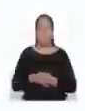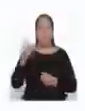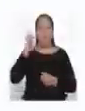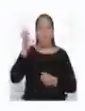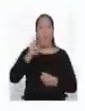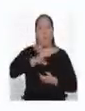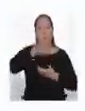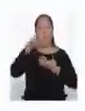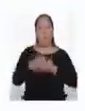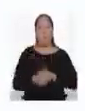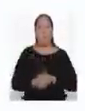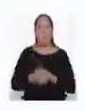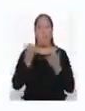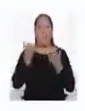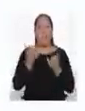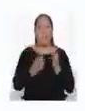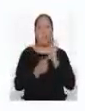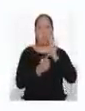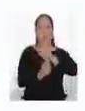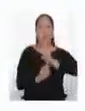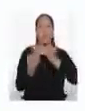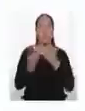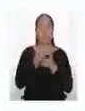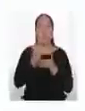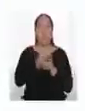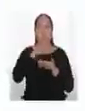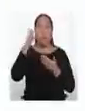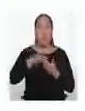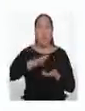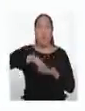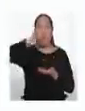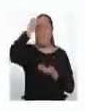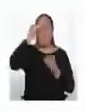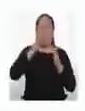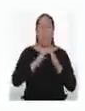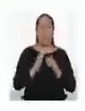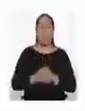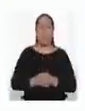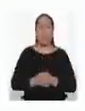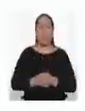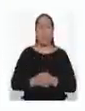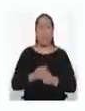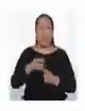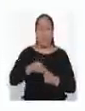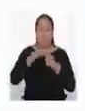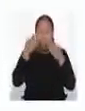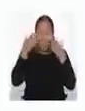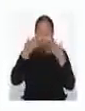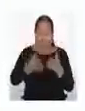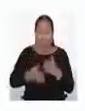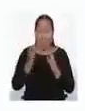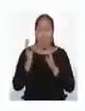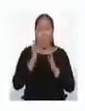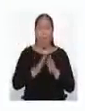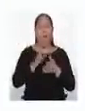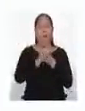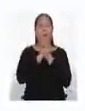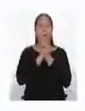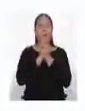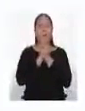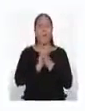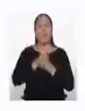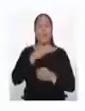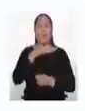Hola a todos y todas, hoy les traigo un nuevo episodio de Aprendo en Casa, especialmente preparado para mis amigas y amigos